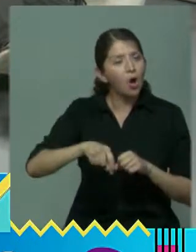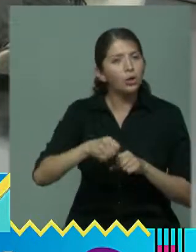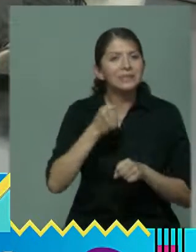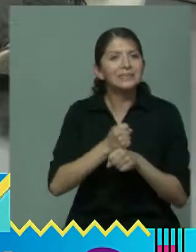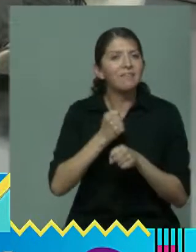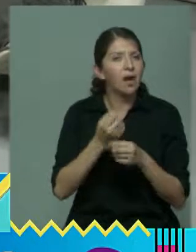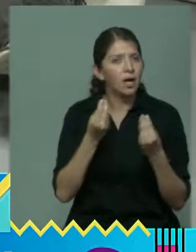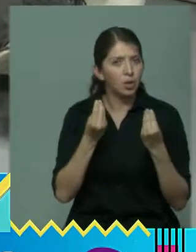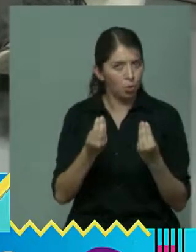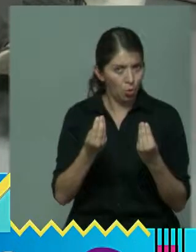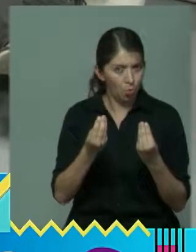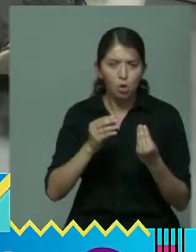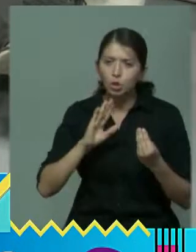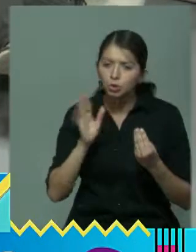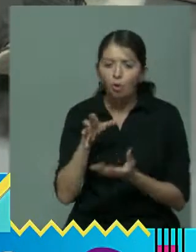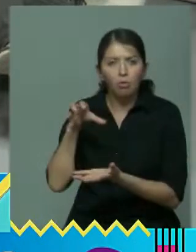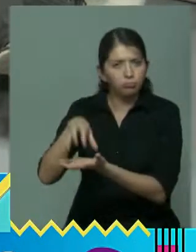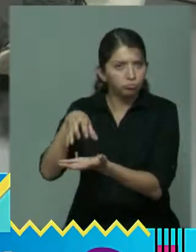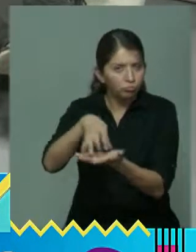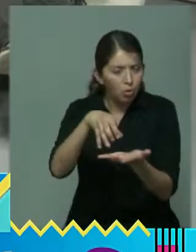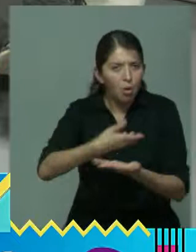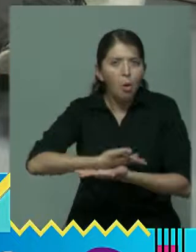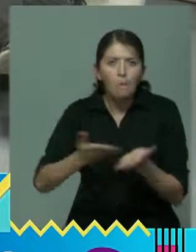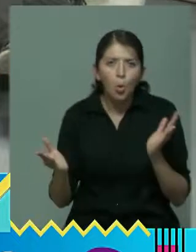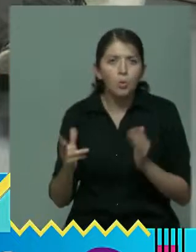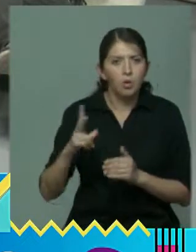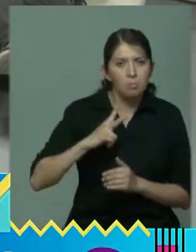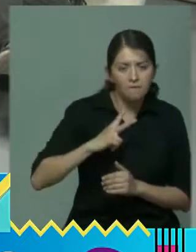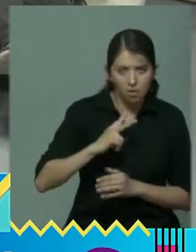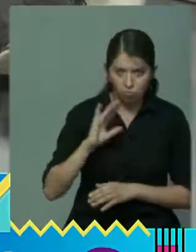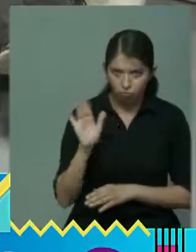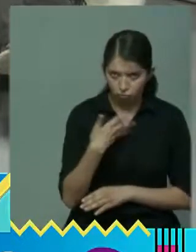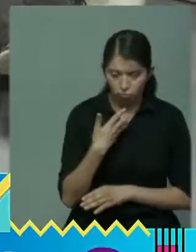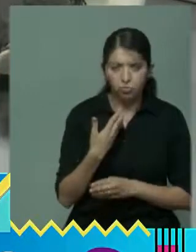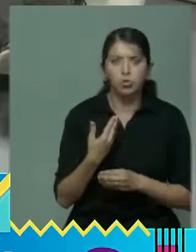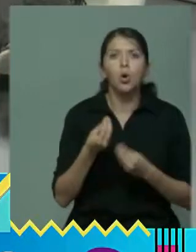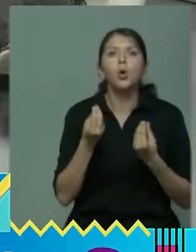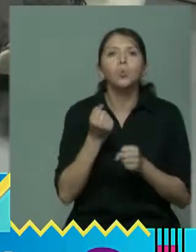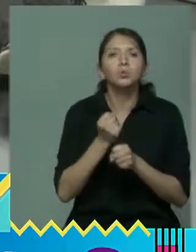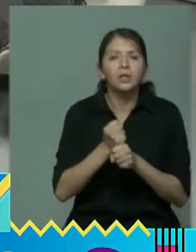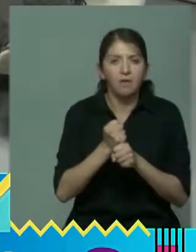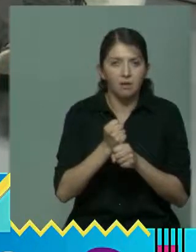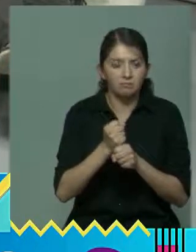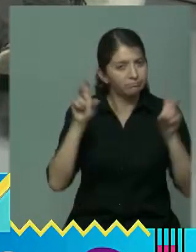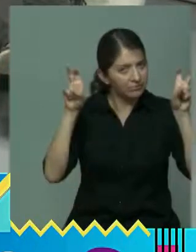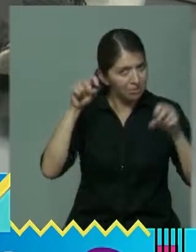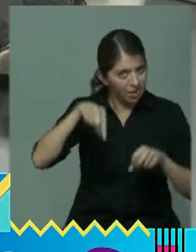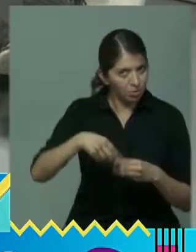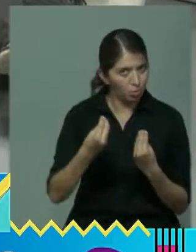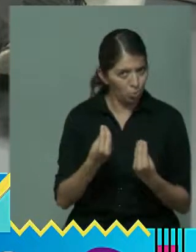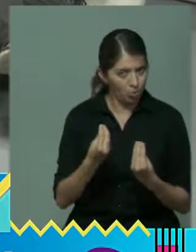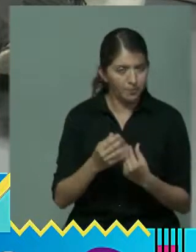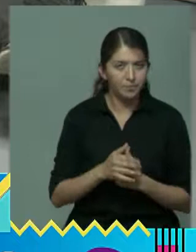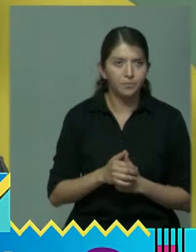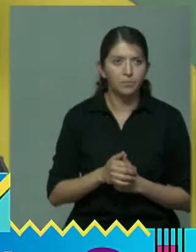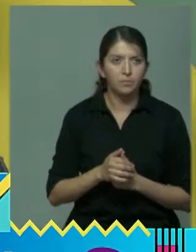hacer desde todos los organismos públicos y privados, si se quiere, bueno, con respecto a este tema? No sé, Gaby, si...